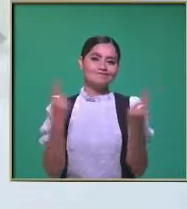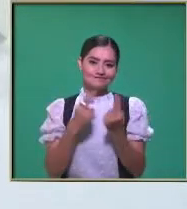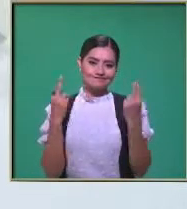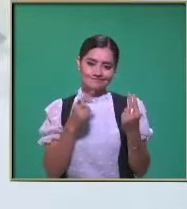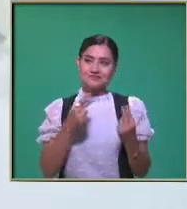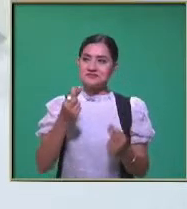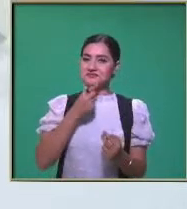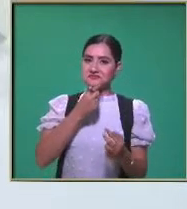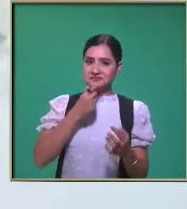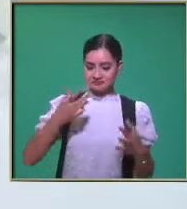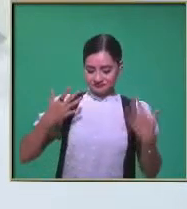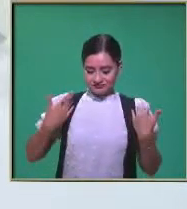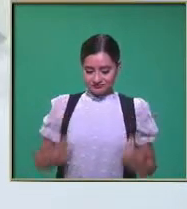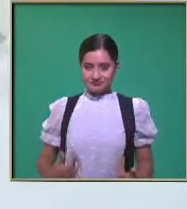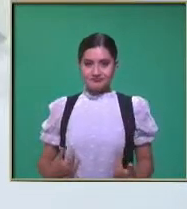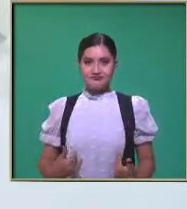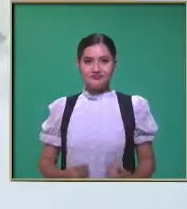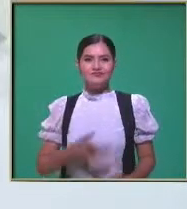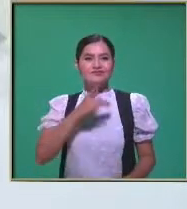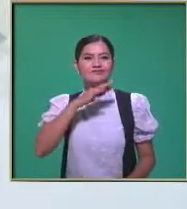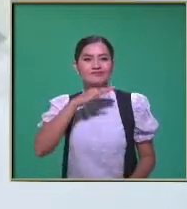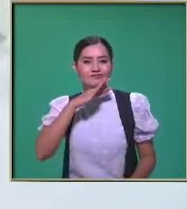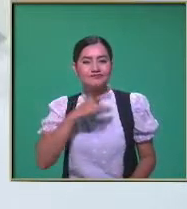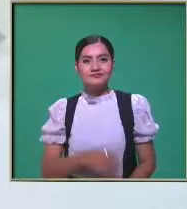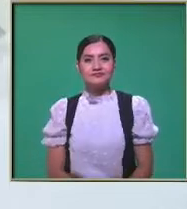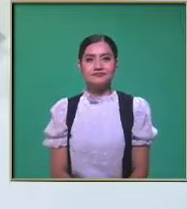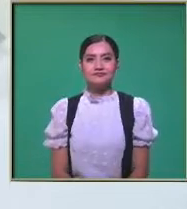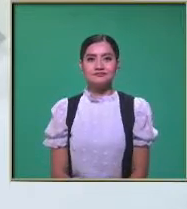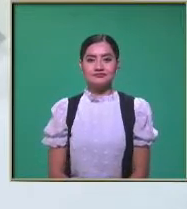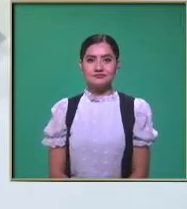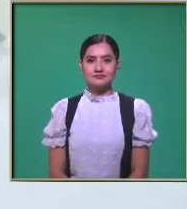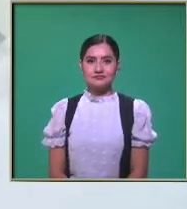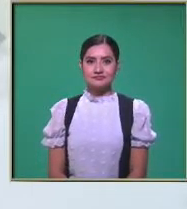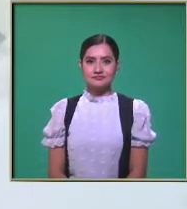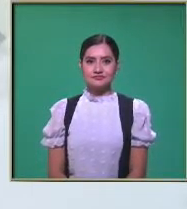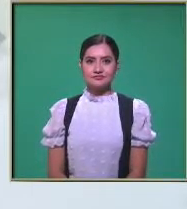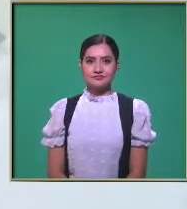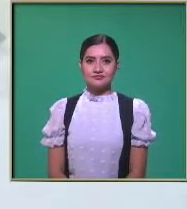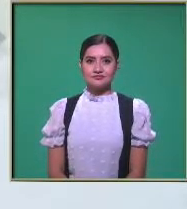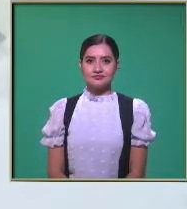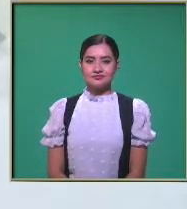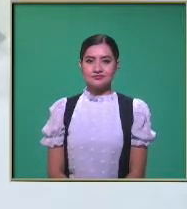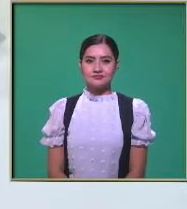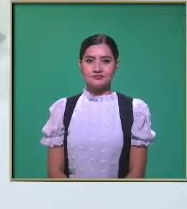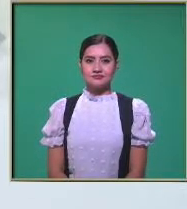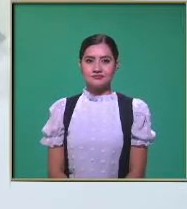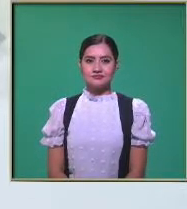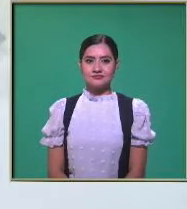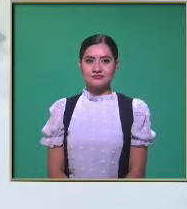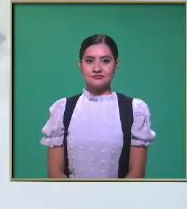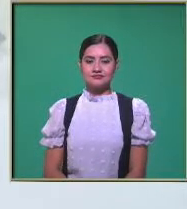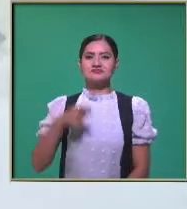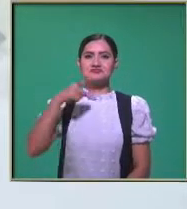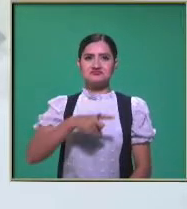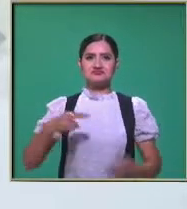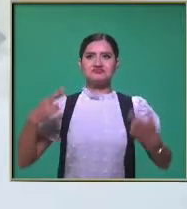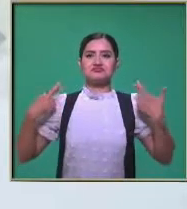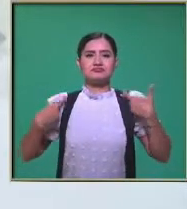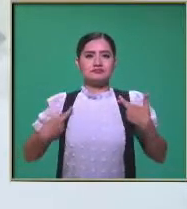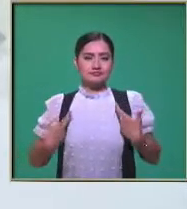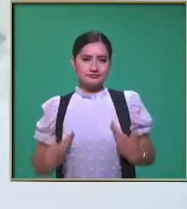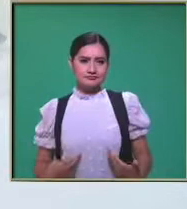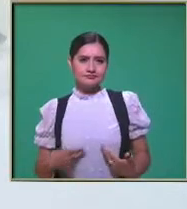que nosotros preveamos esa situación, puede ser, o sea, con una ropita pues que se